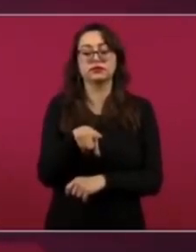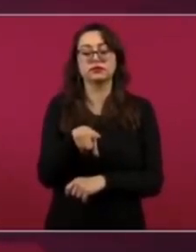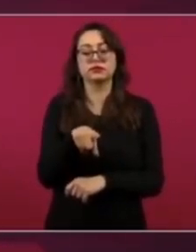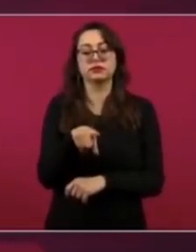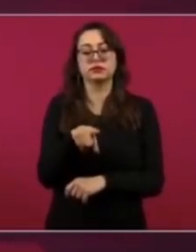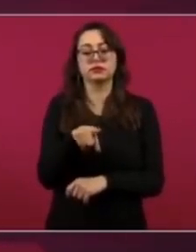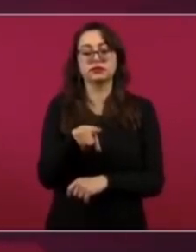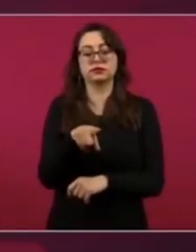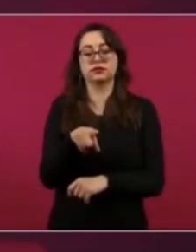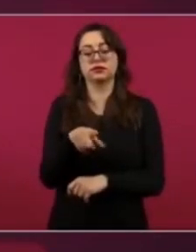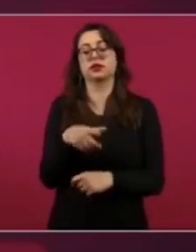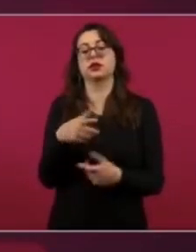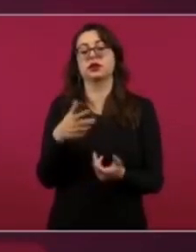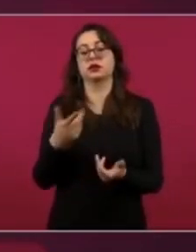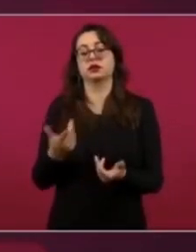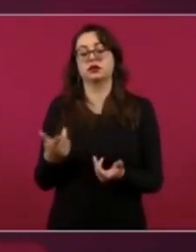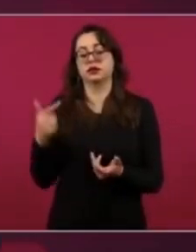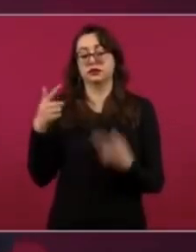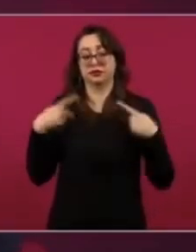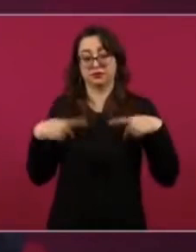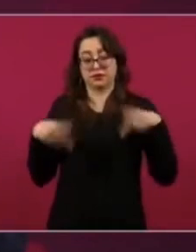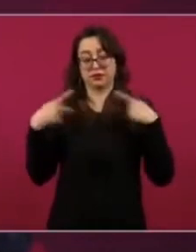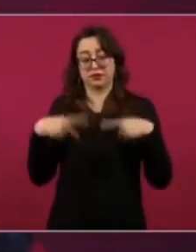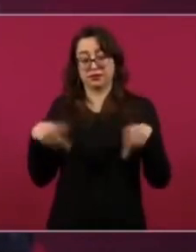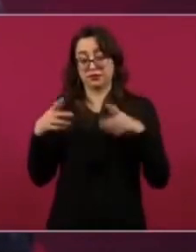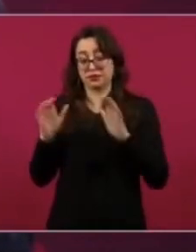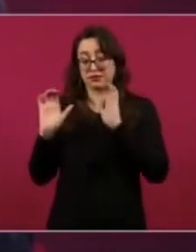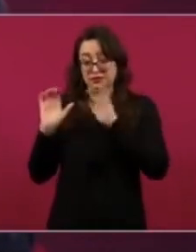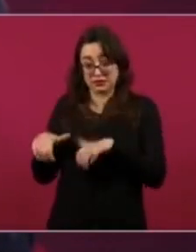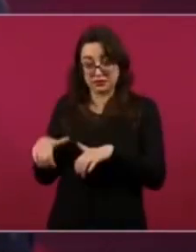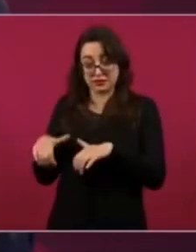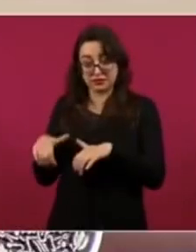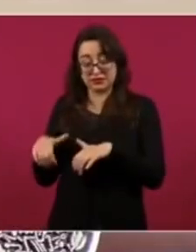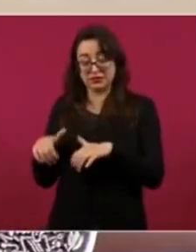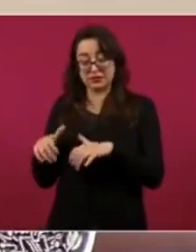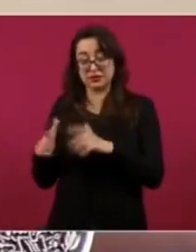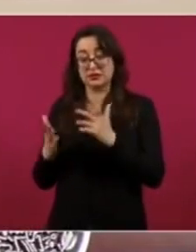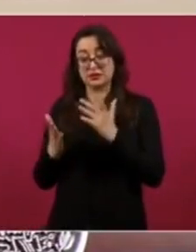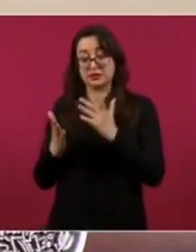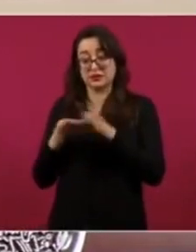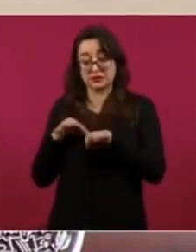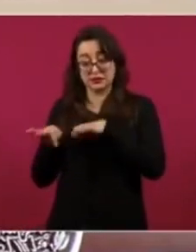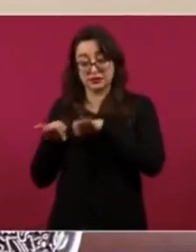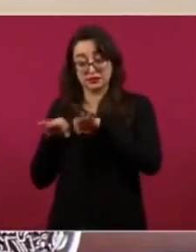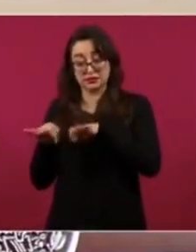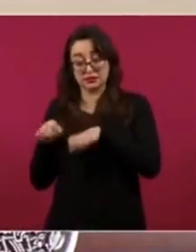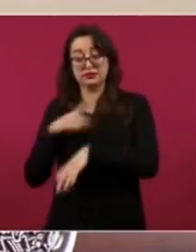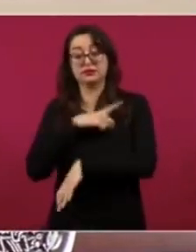operen en la refinería de Dos Bocas, tenemos que construir